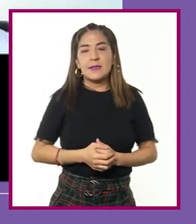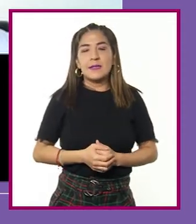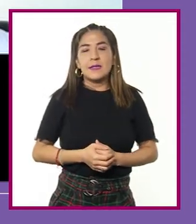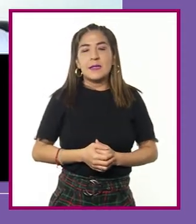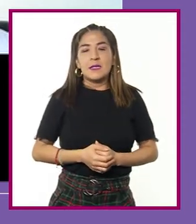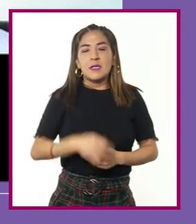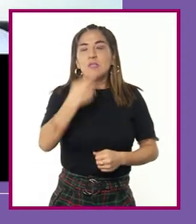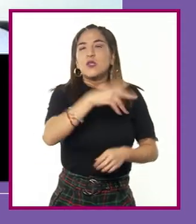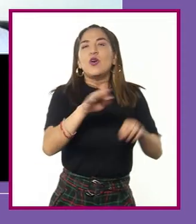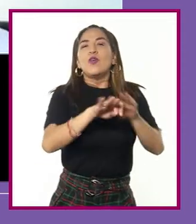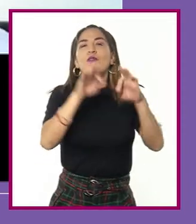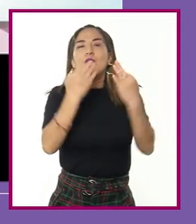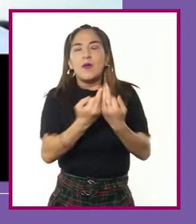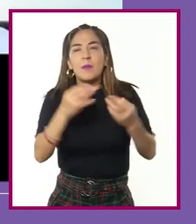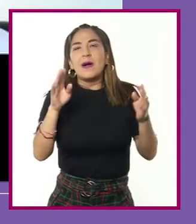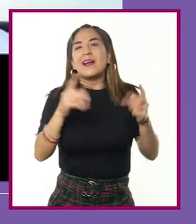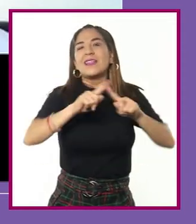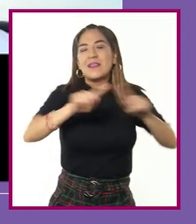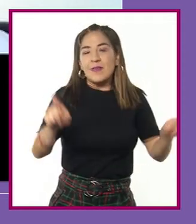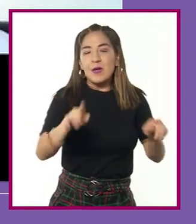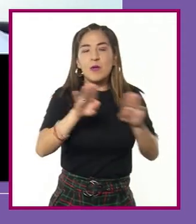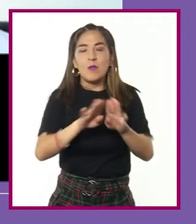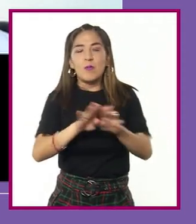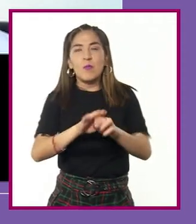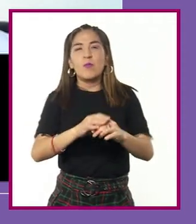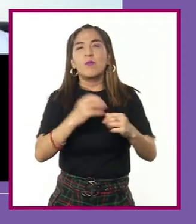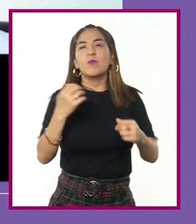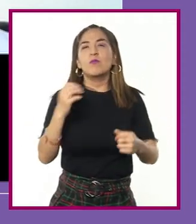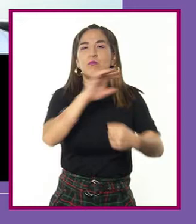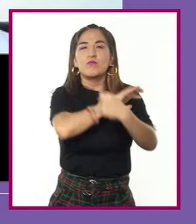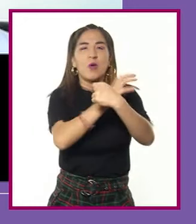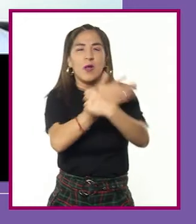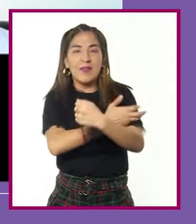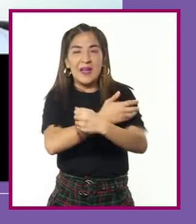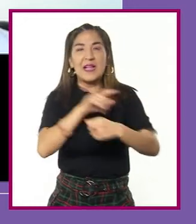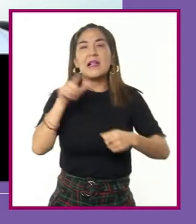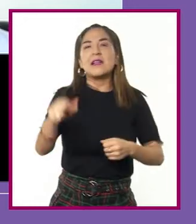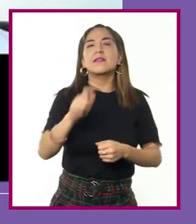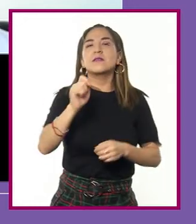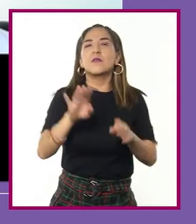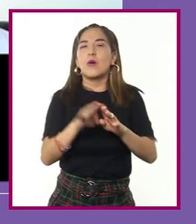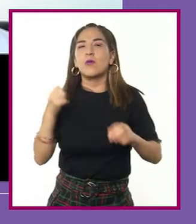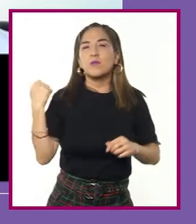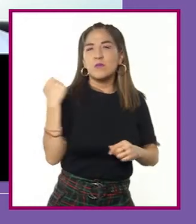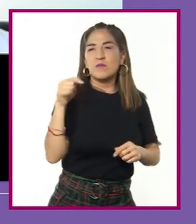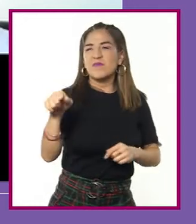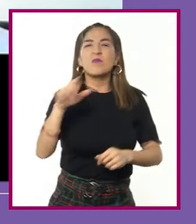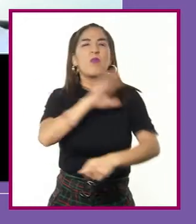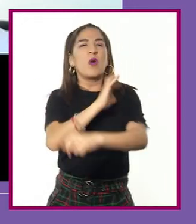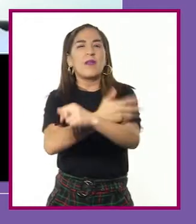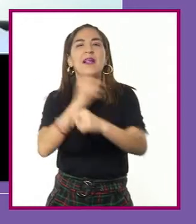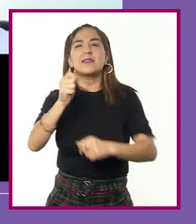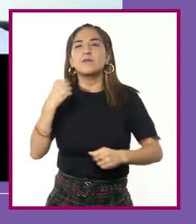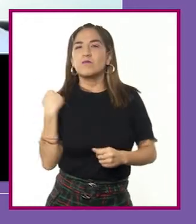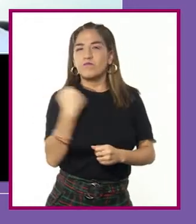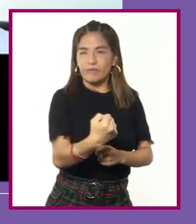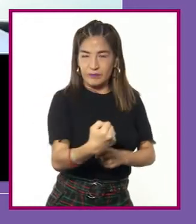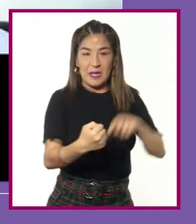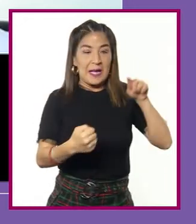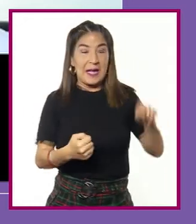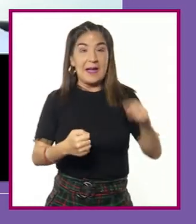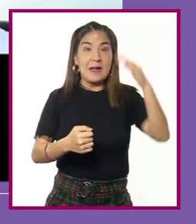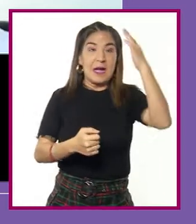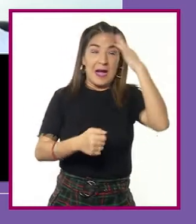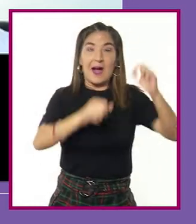una forma distinta del poder. El poder regularmente está más asociado con la imposición y la autoridad está más asociada con el tema